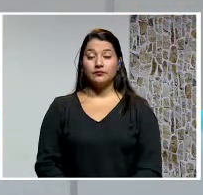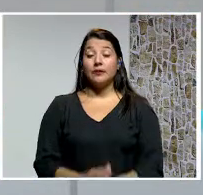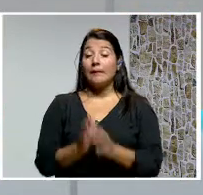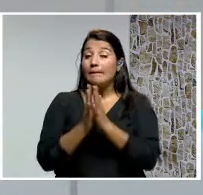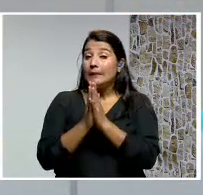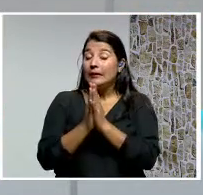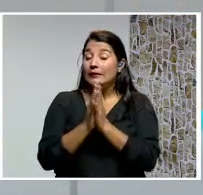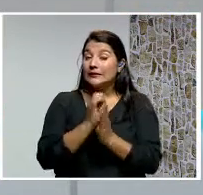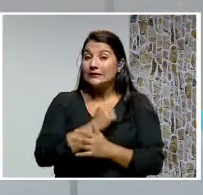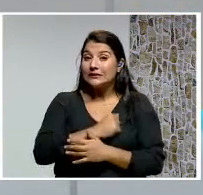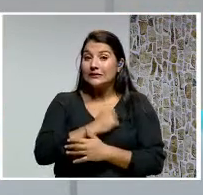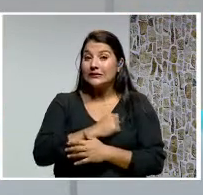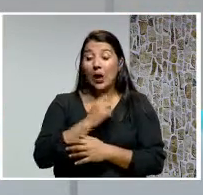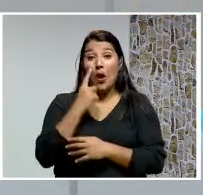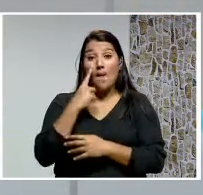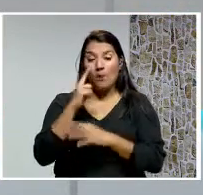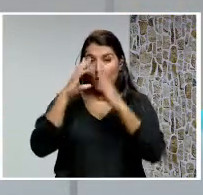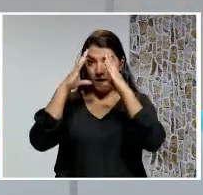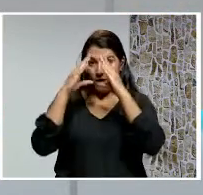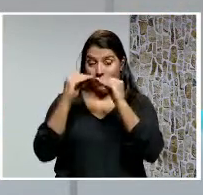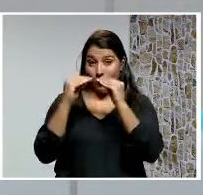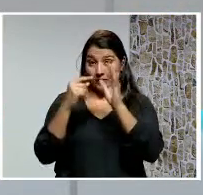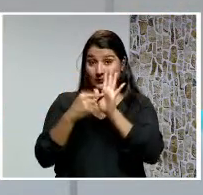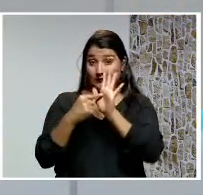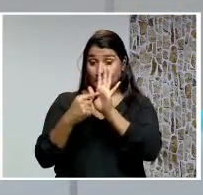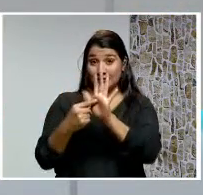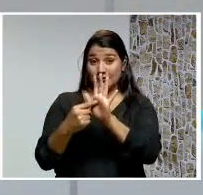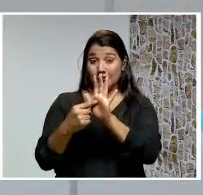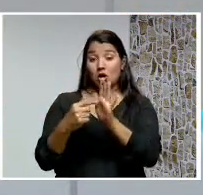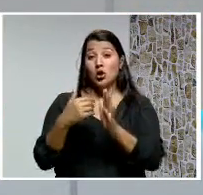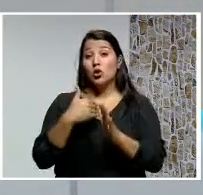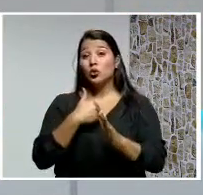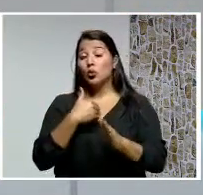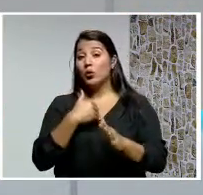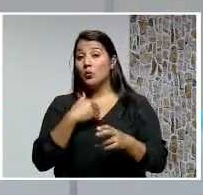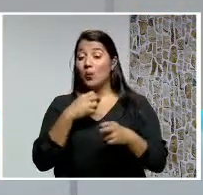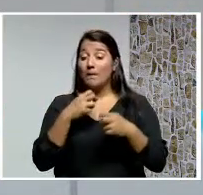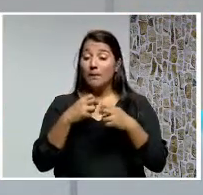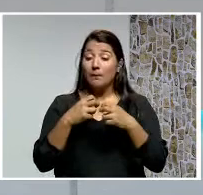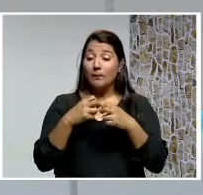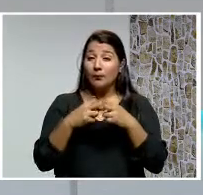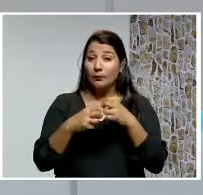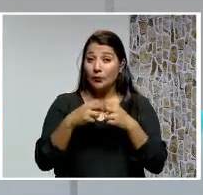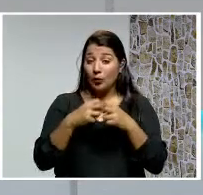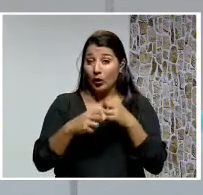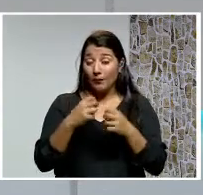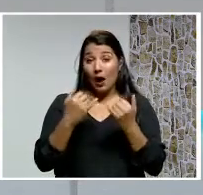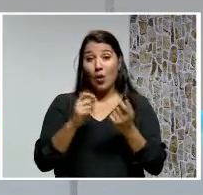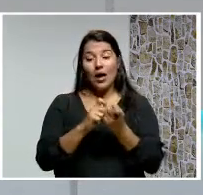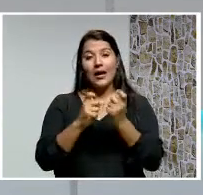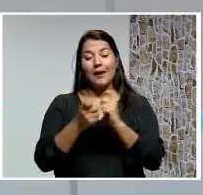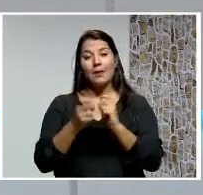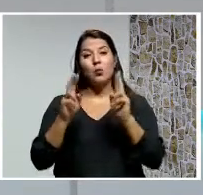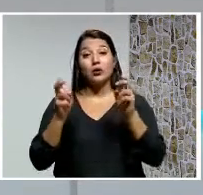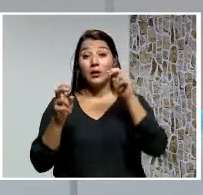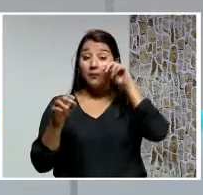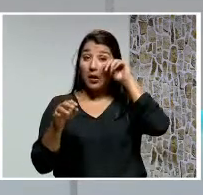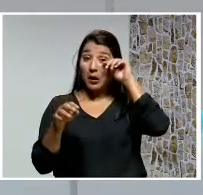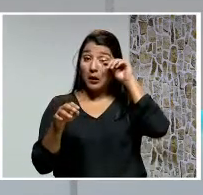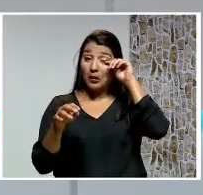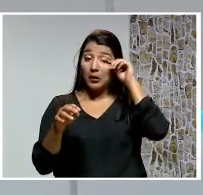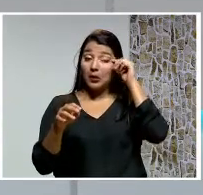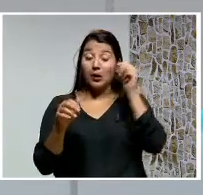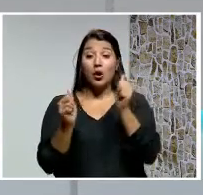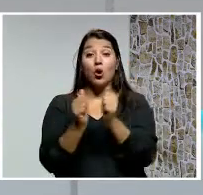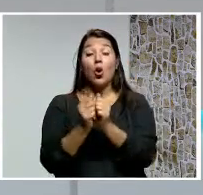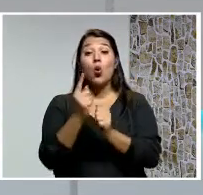Pedimos una disculpa por la información que acabamos de presentar. Tuvimos un leve error. Enseguida vamos a cambiar de tema y es que con más de un mes